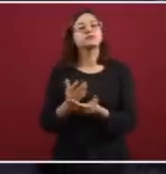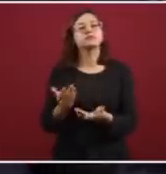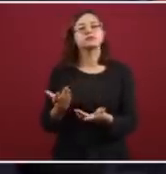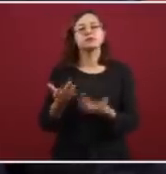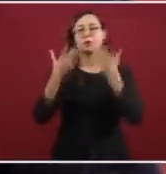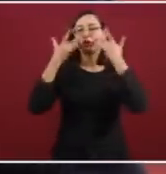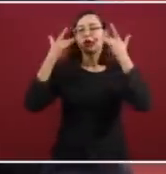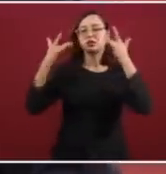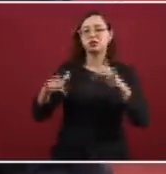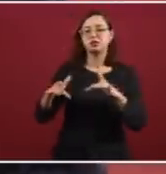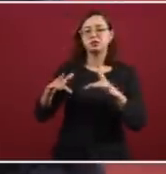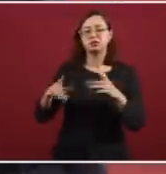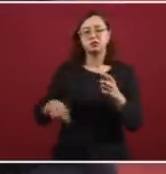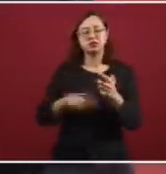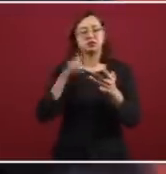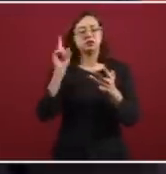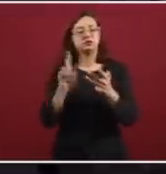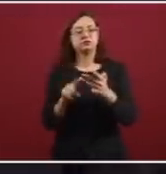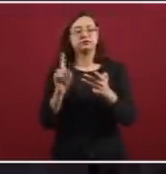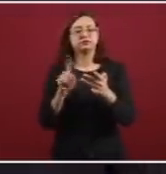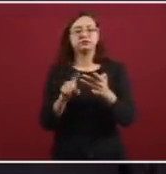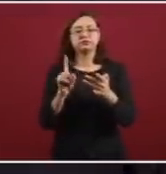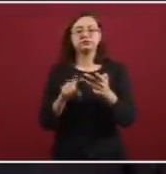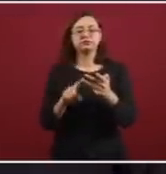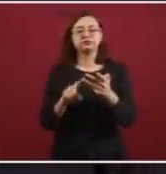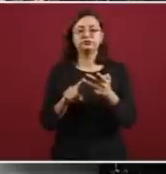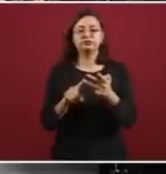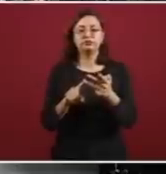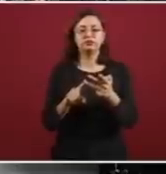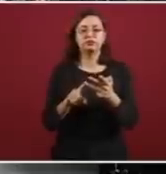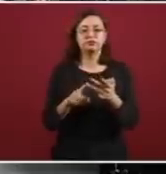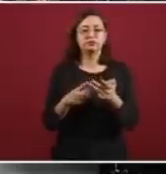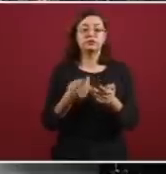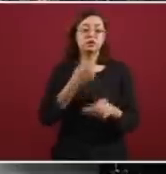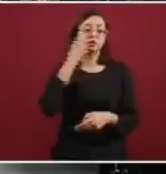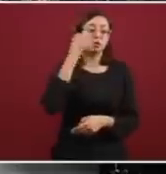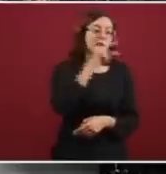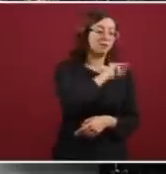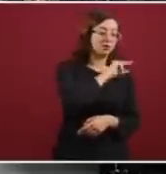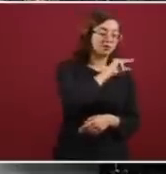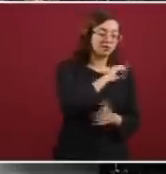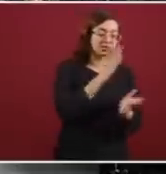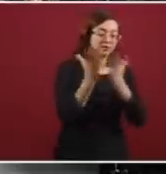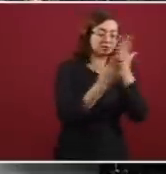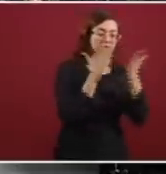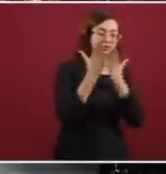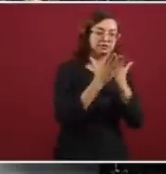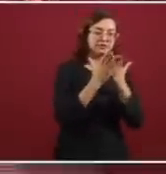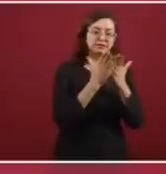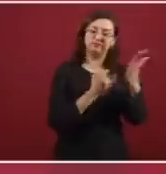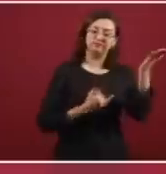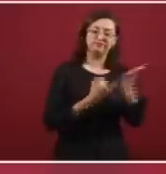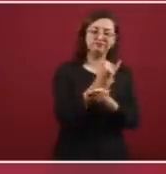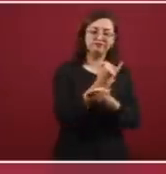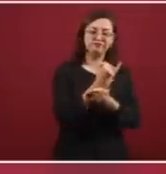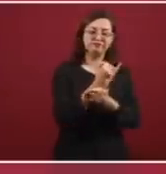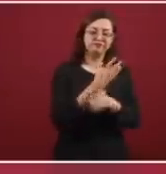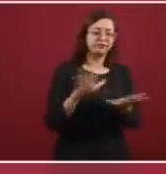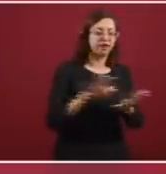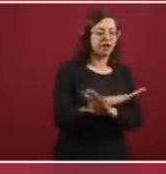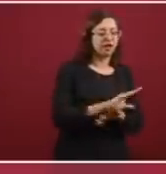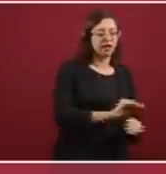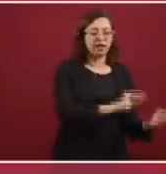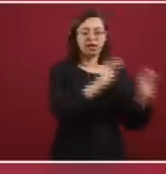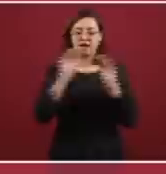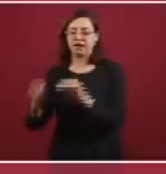Y el otro fenómeno es que muchos que estaban en escuelas privadas están pidiendo